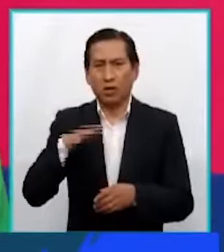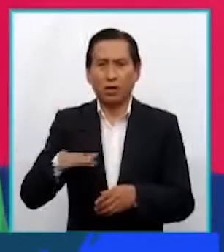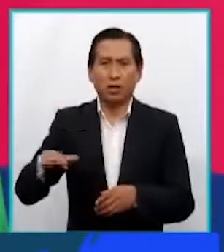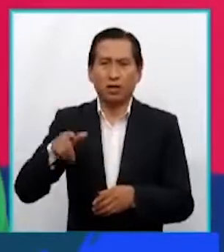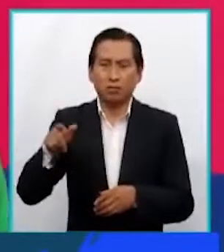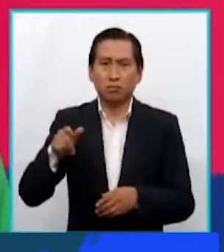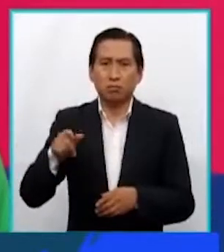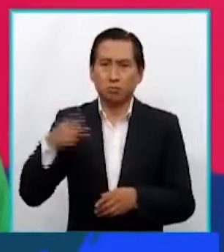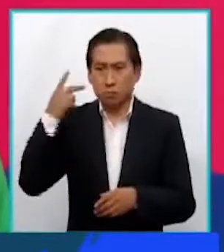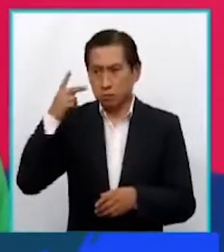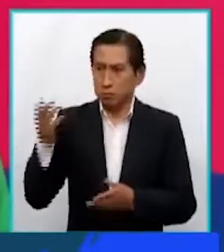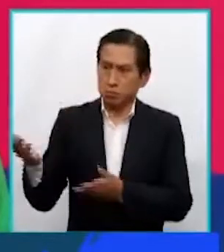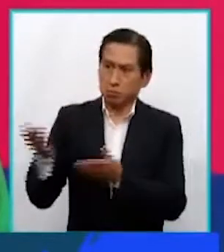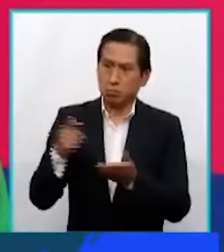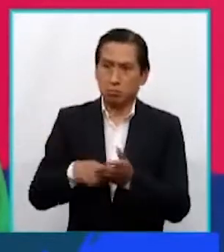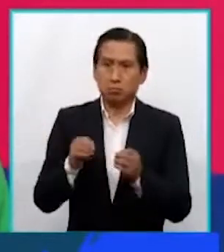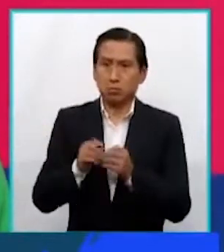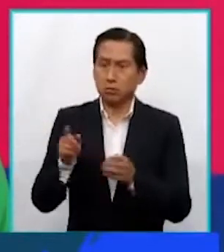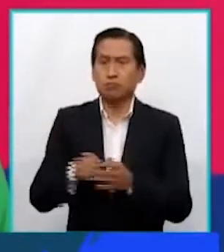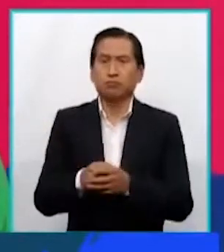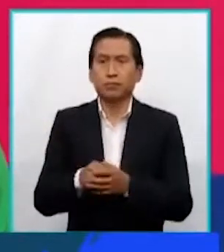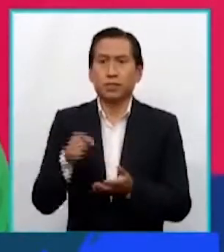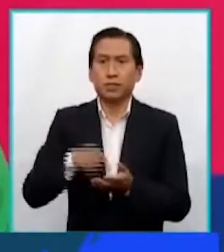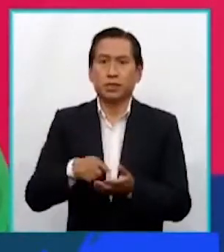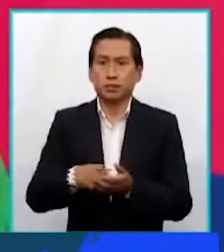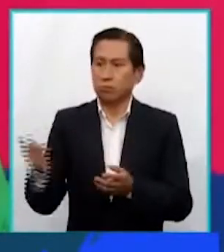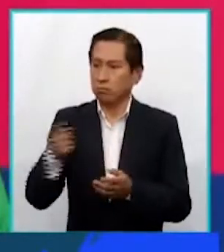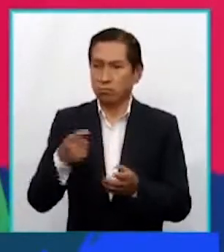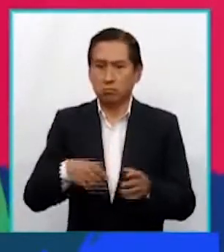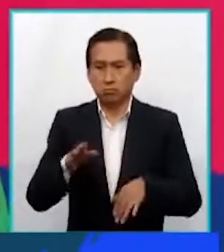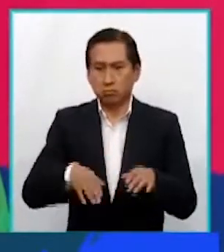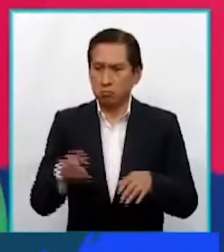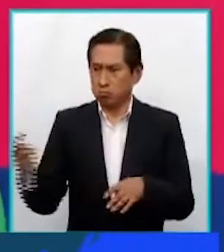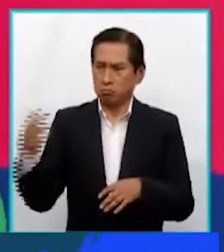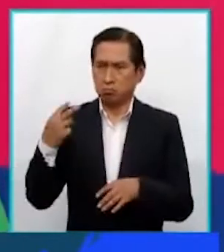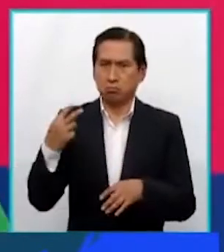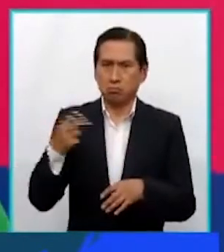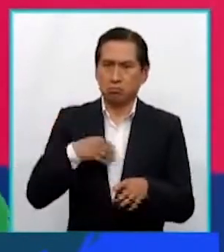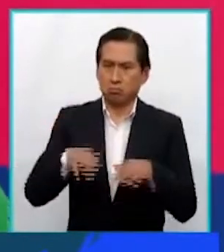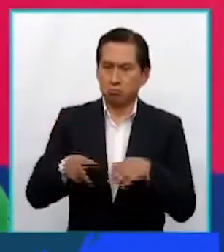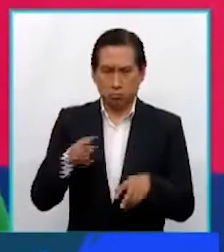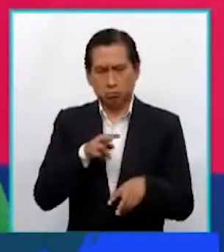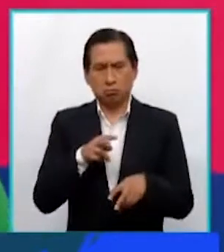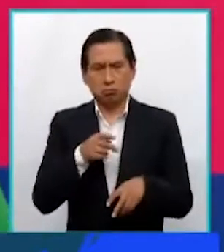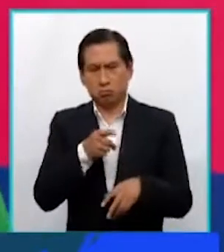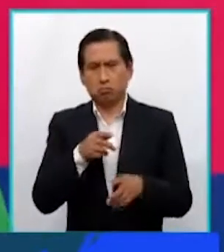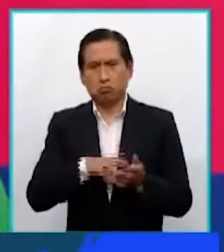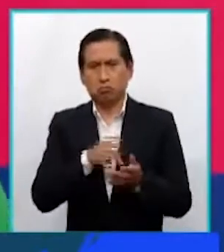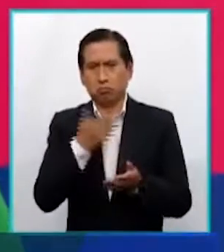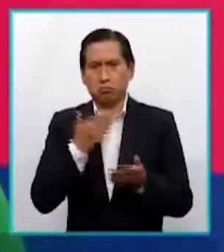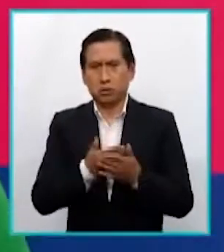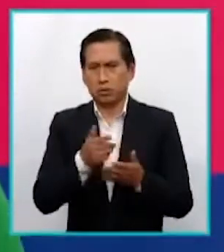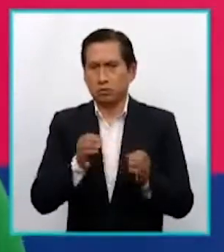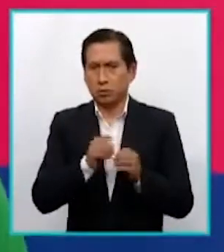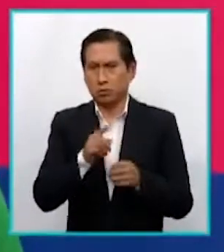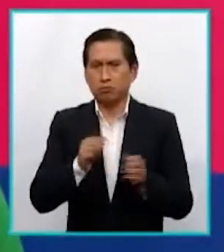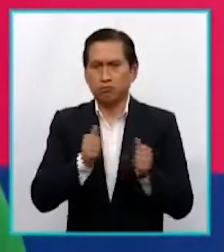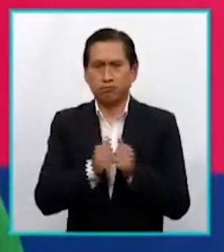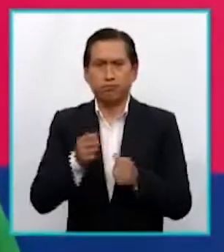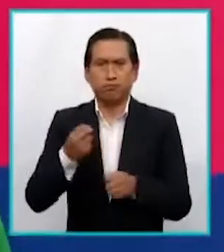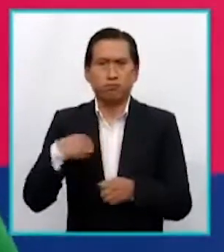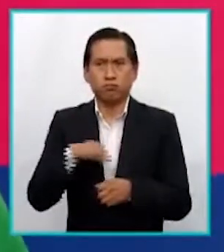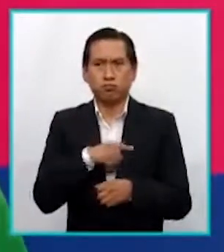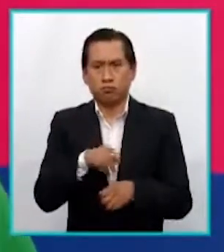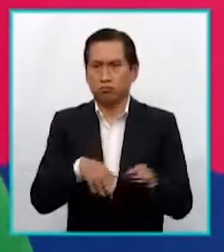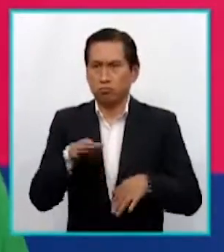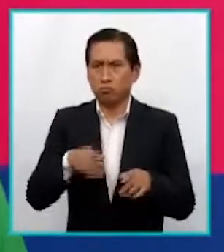y lo invitamos al Alan a rapear. Yeah. Ahí él vio que yo tocaba el cajón. Entonces luego él me dijo, para mis temas de Alandino, ¿te animas a empezar a acompañarme con